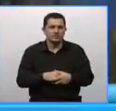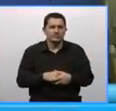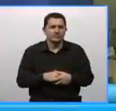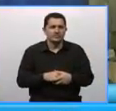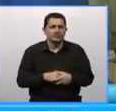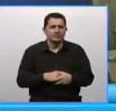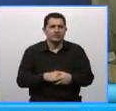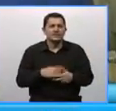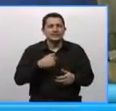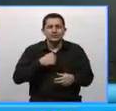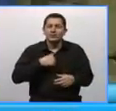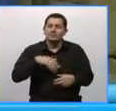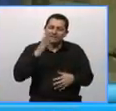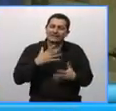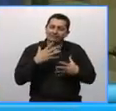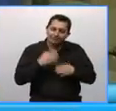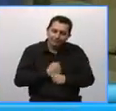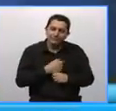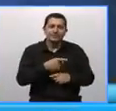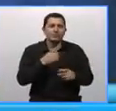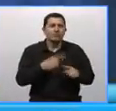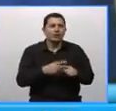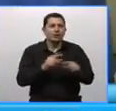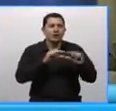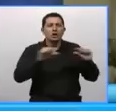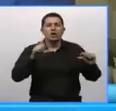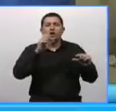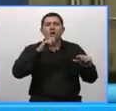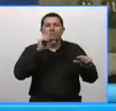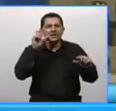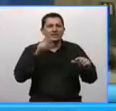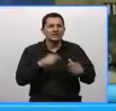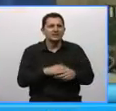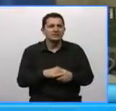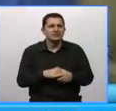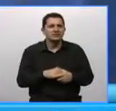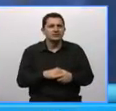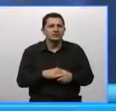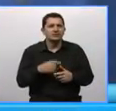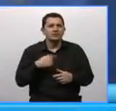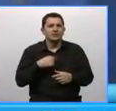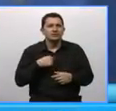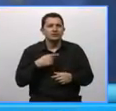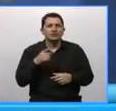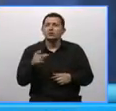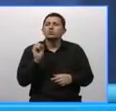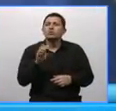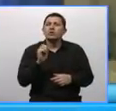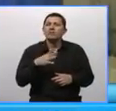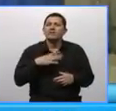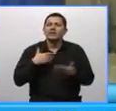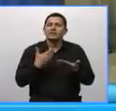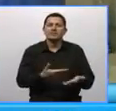creo que la parte que más me frustra. El copete es una voz, no hay que hacer copetes. En el piso dicen tu nombre que no te presentas. ¿Tu